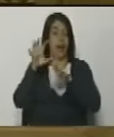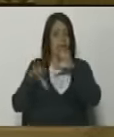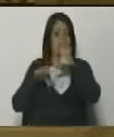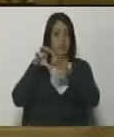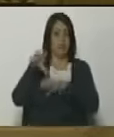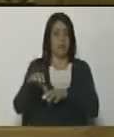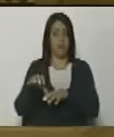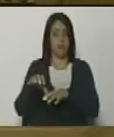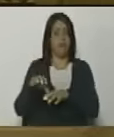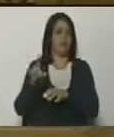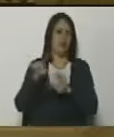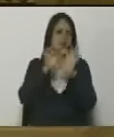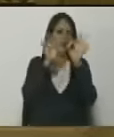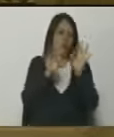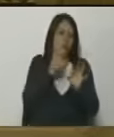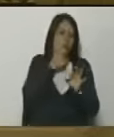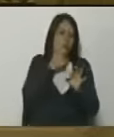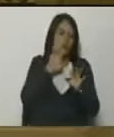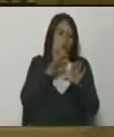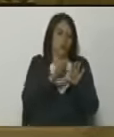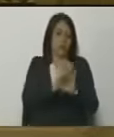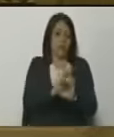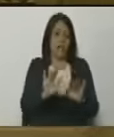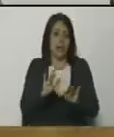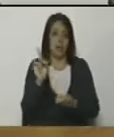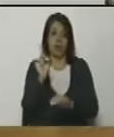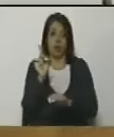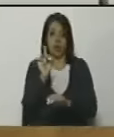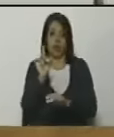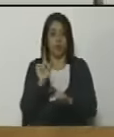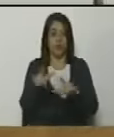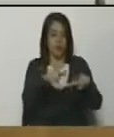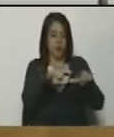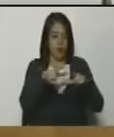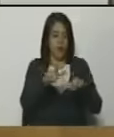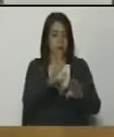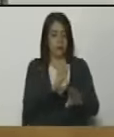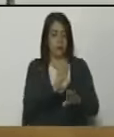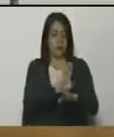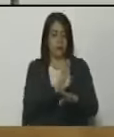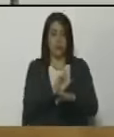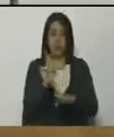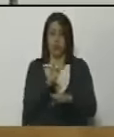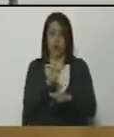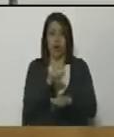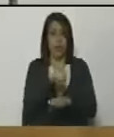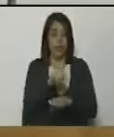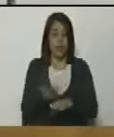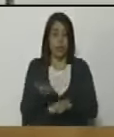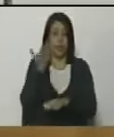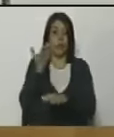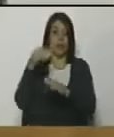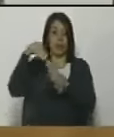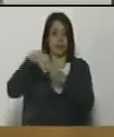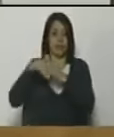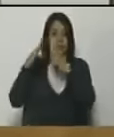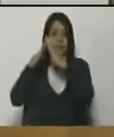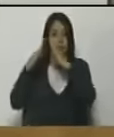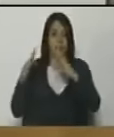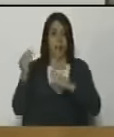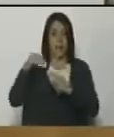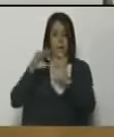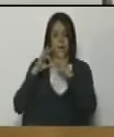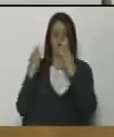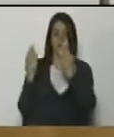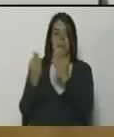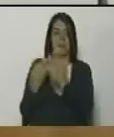no son un accesorio, no son un objeto del hogar, son parte fundamental del hogar, un miembro más